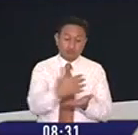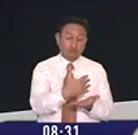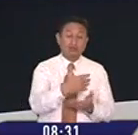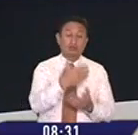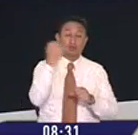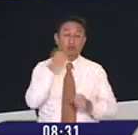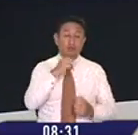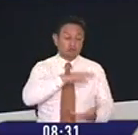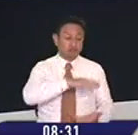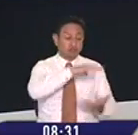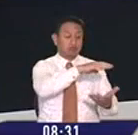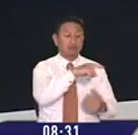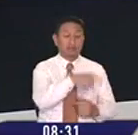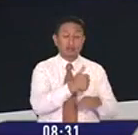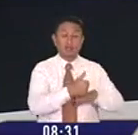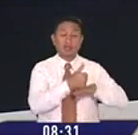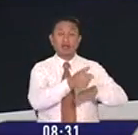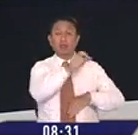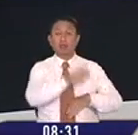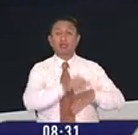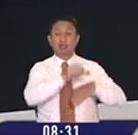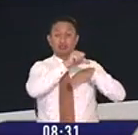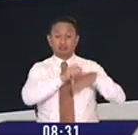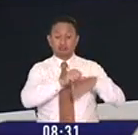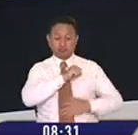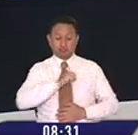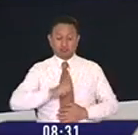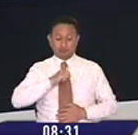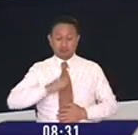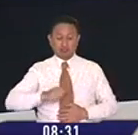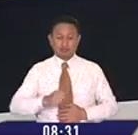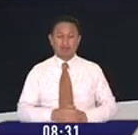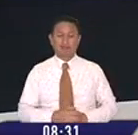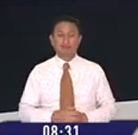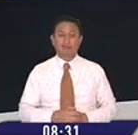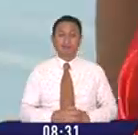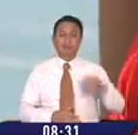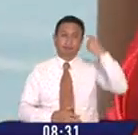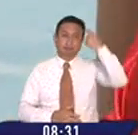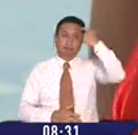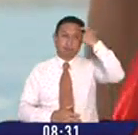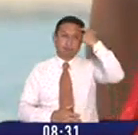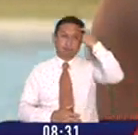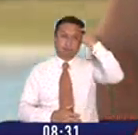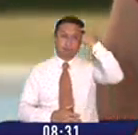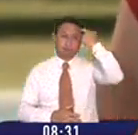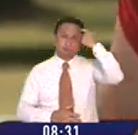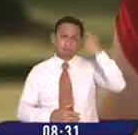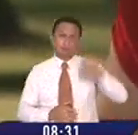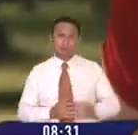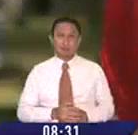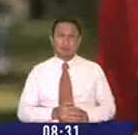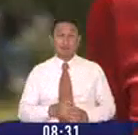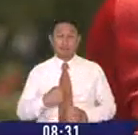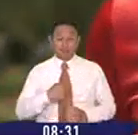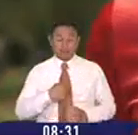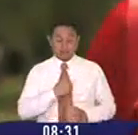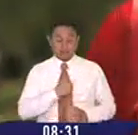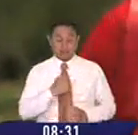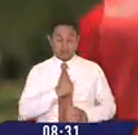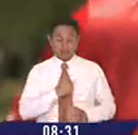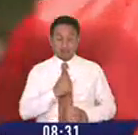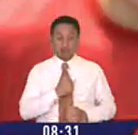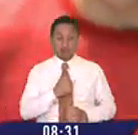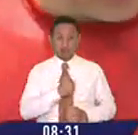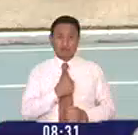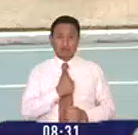fundación que brinda cirugías a pacientes cardíacos infantiles. El corazón, ese órgano en constante movimiento